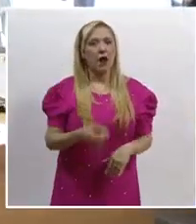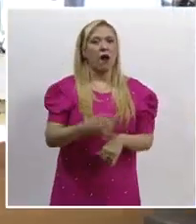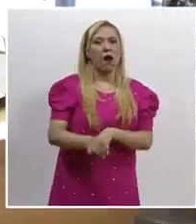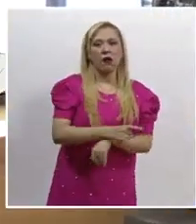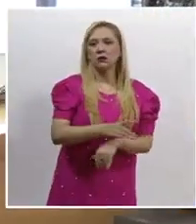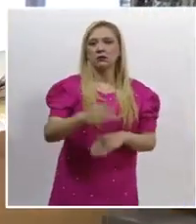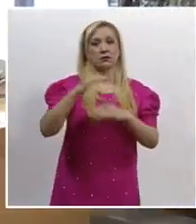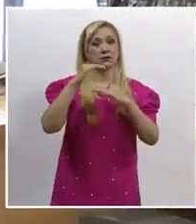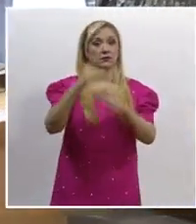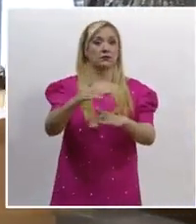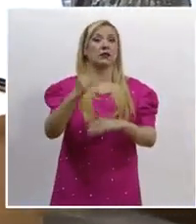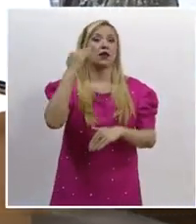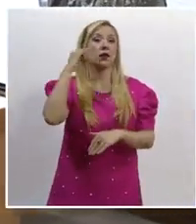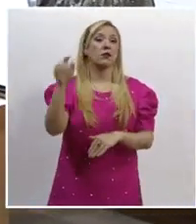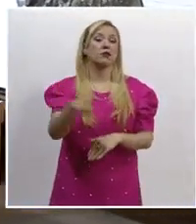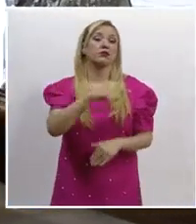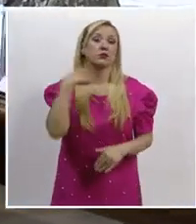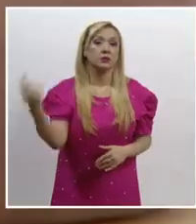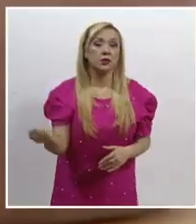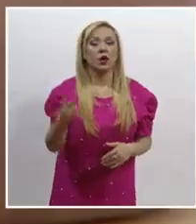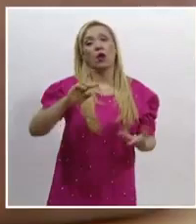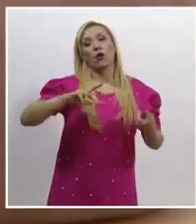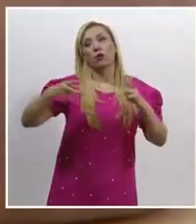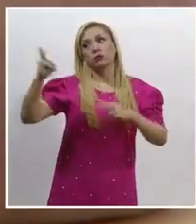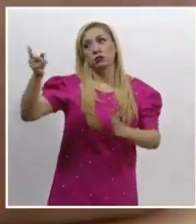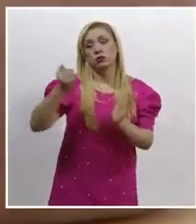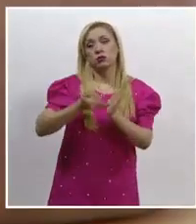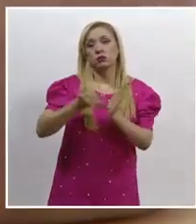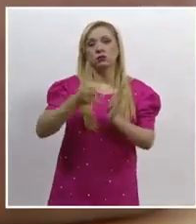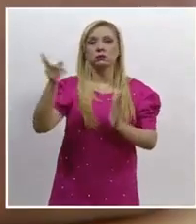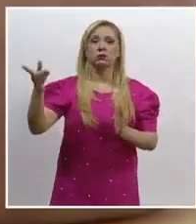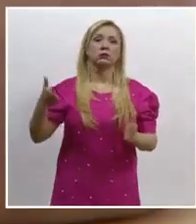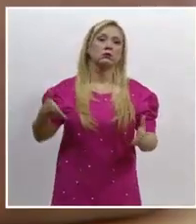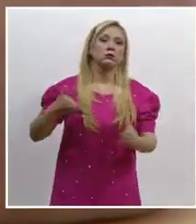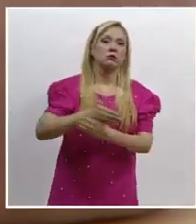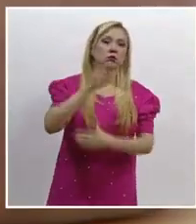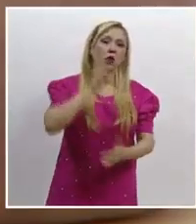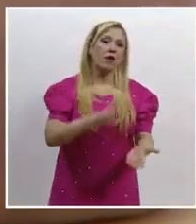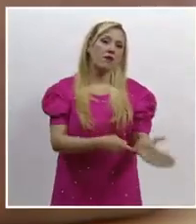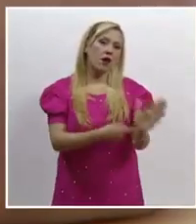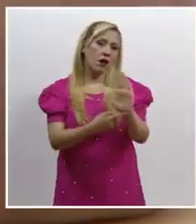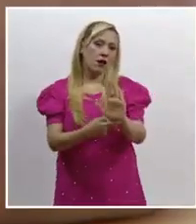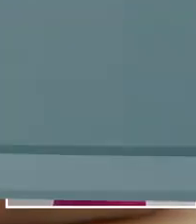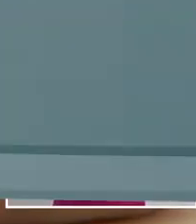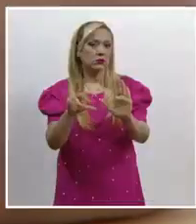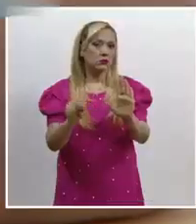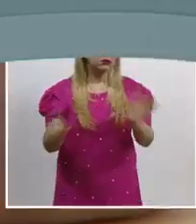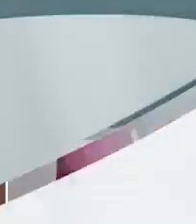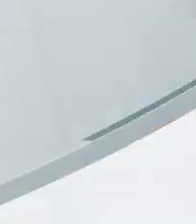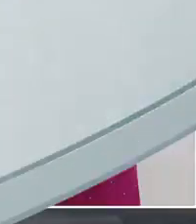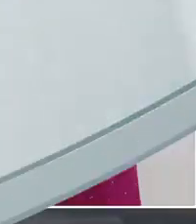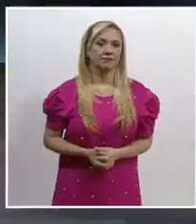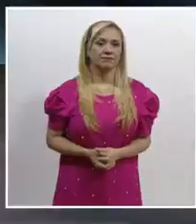fuera del plazo o bien que la autoridad fiscal ejerza sus facultades de comprobación.